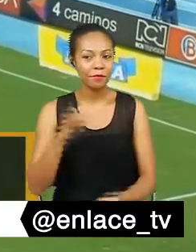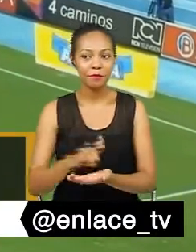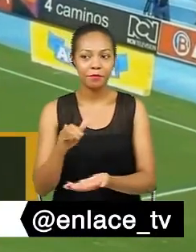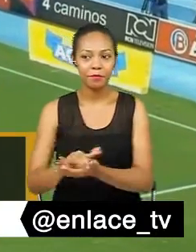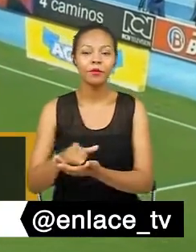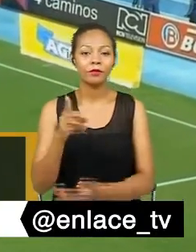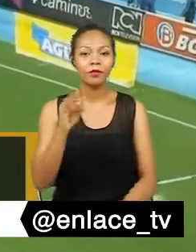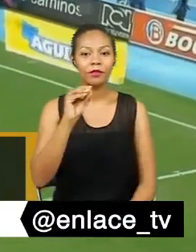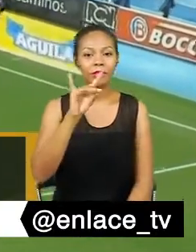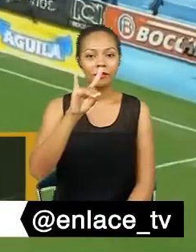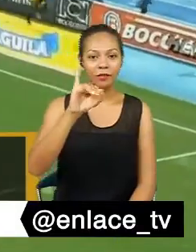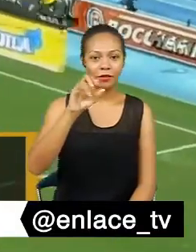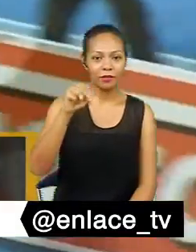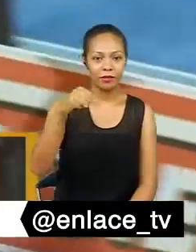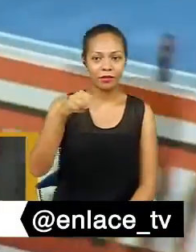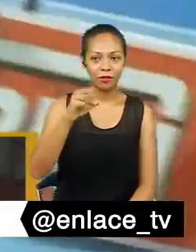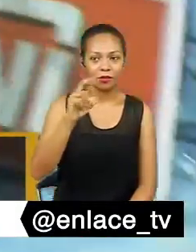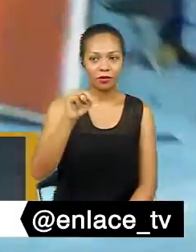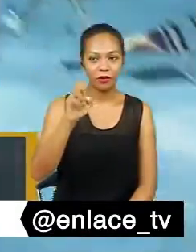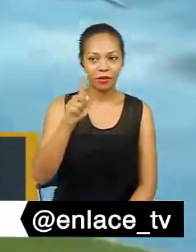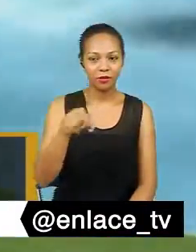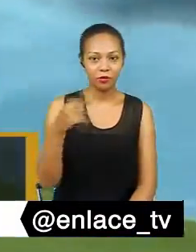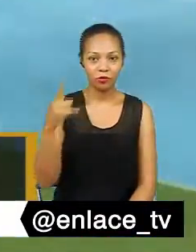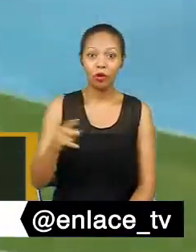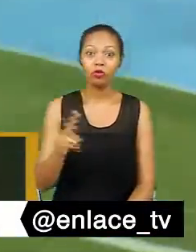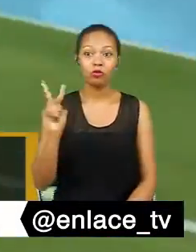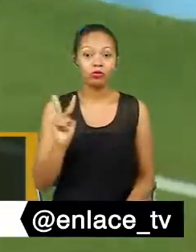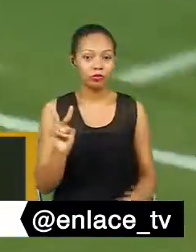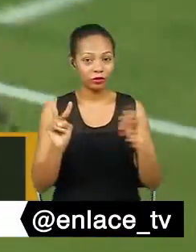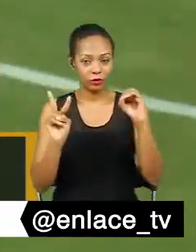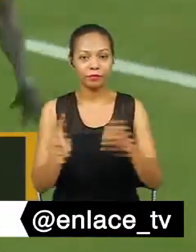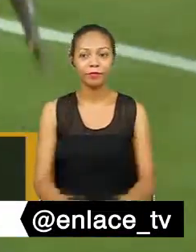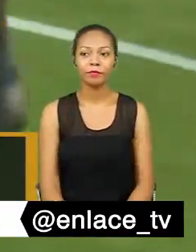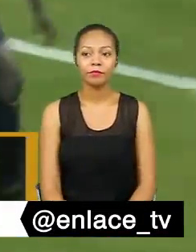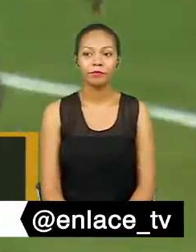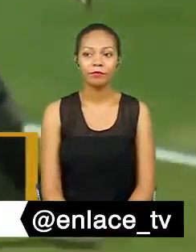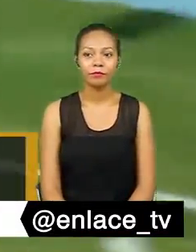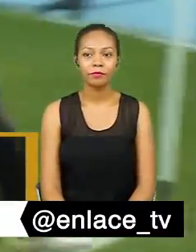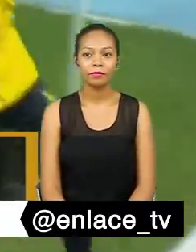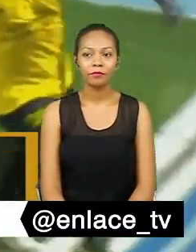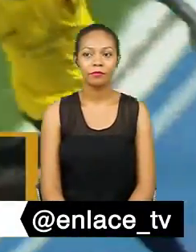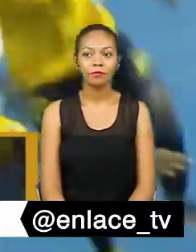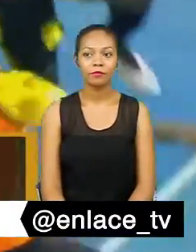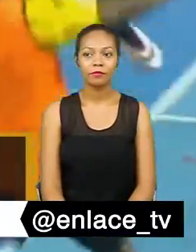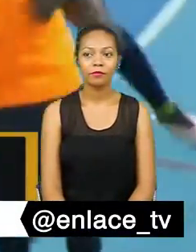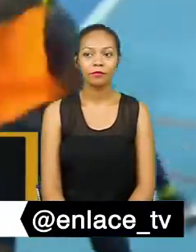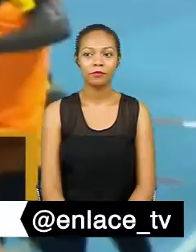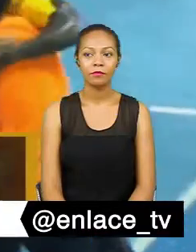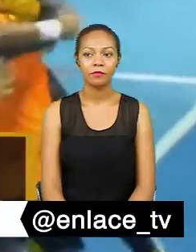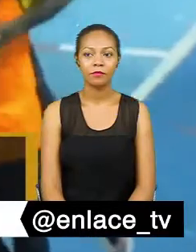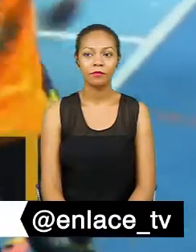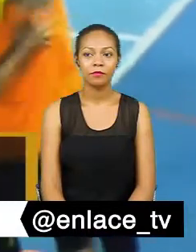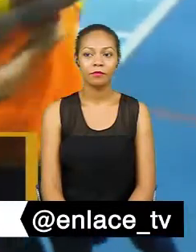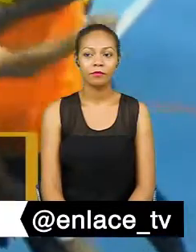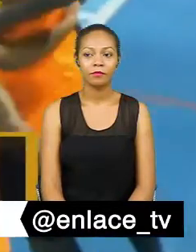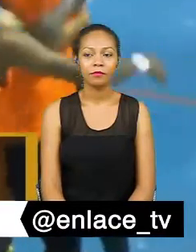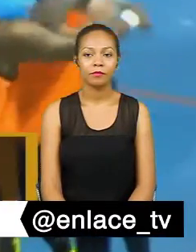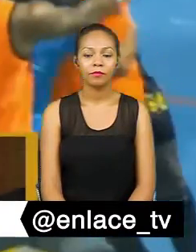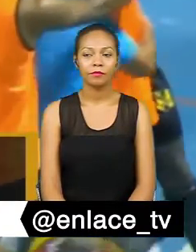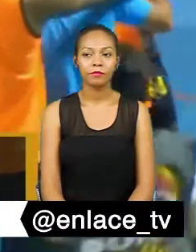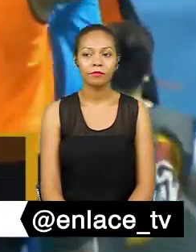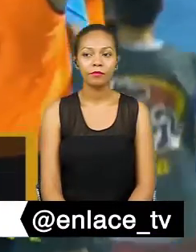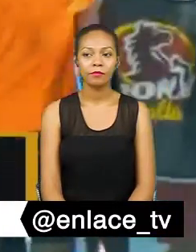Quiñones pone el 2-0 a favor del onceno aurinegro. ¡De Alianza!